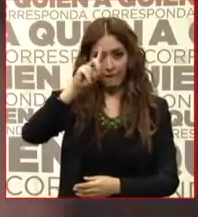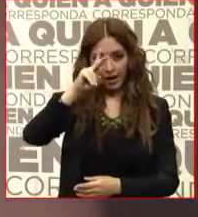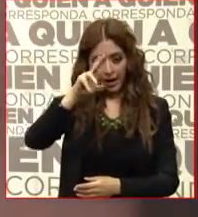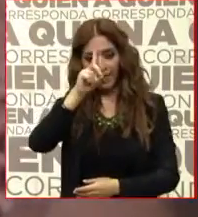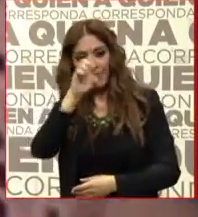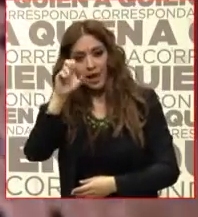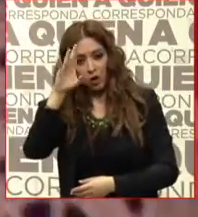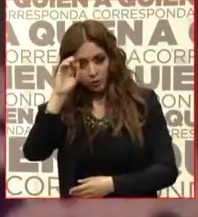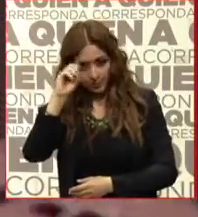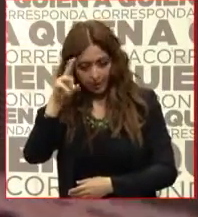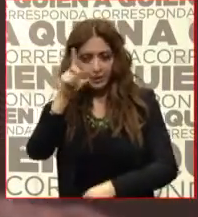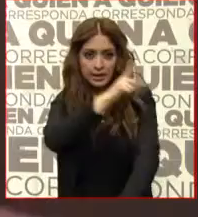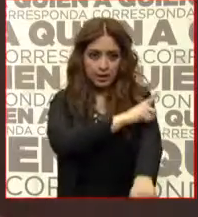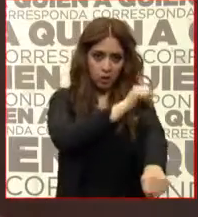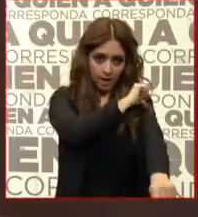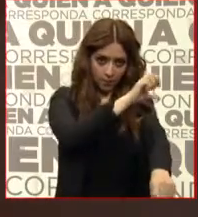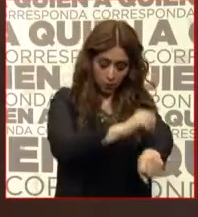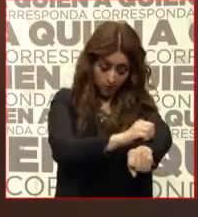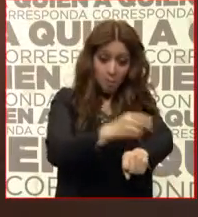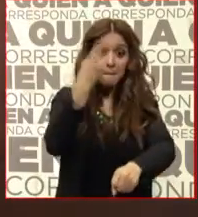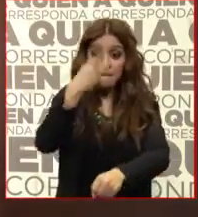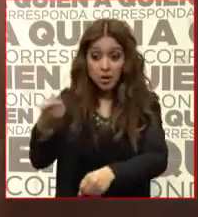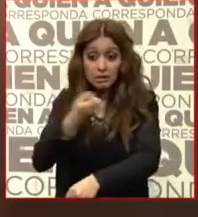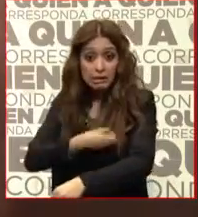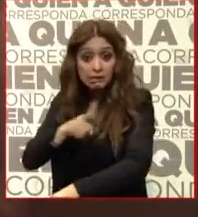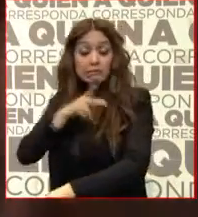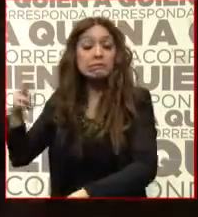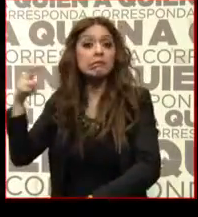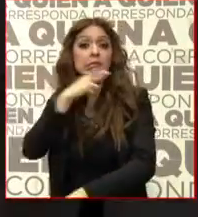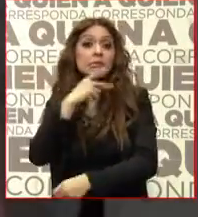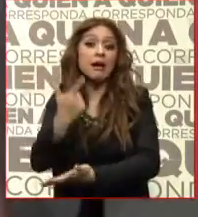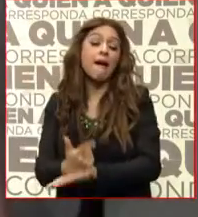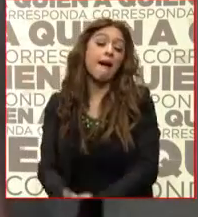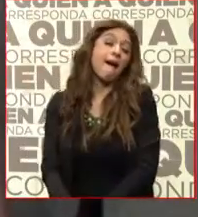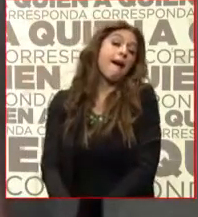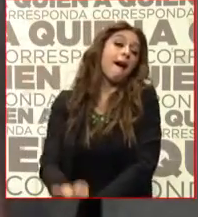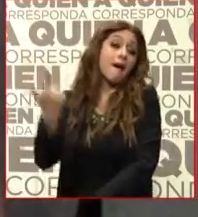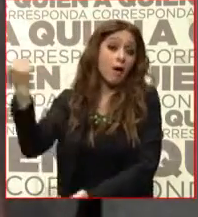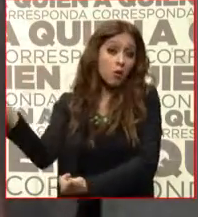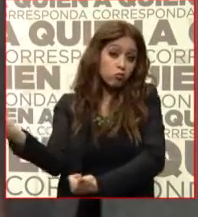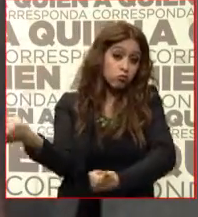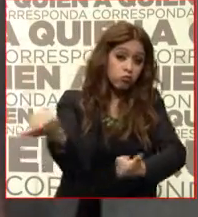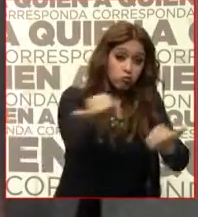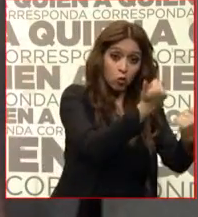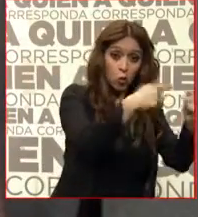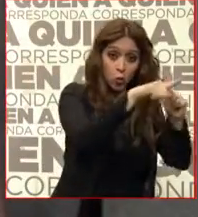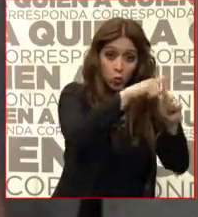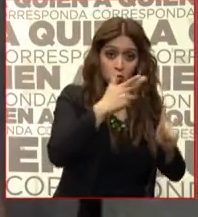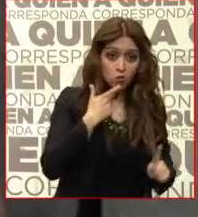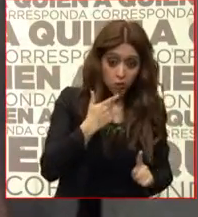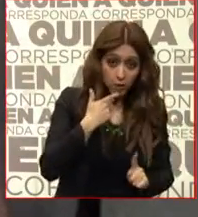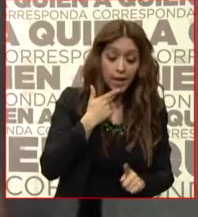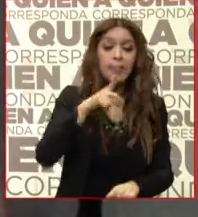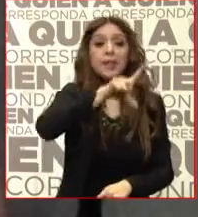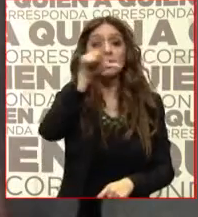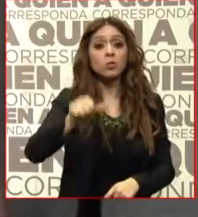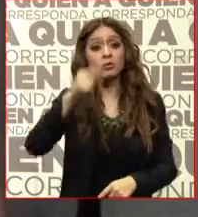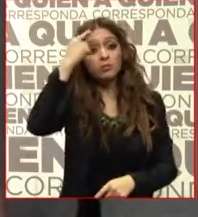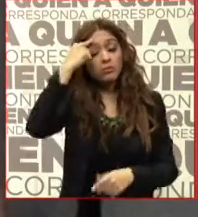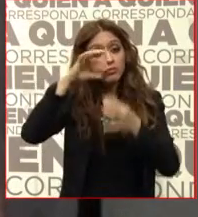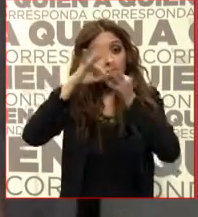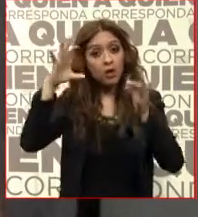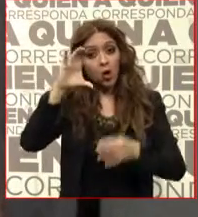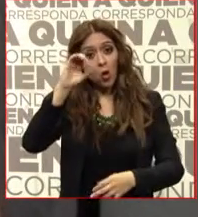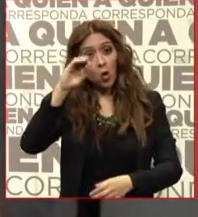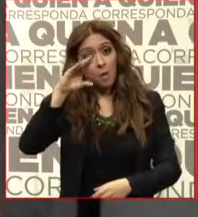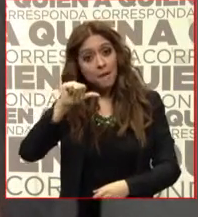Su estado de salud era grave y fue trasladado a la Cruz Roja. Que él había caído en coma y que pues él ya, su